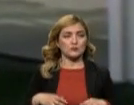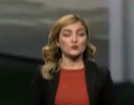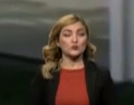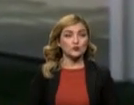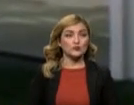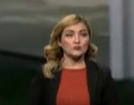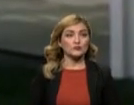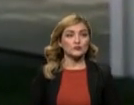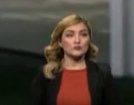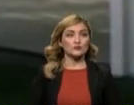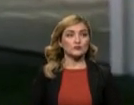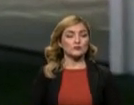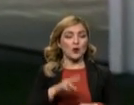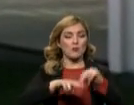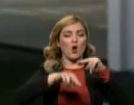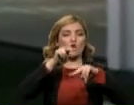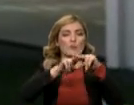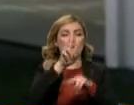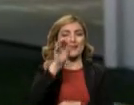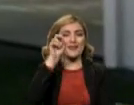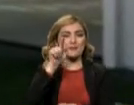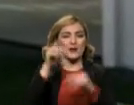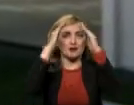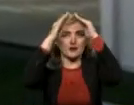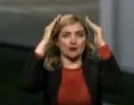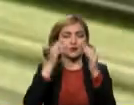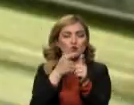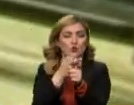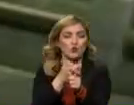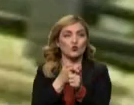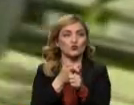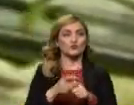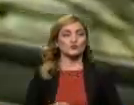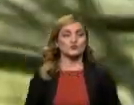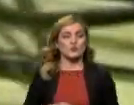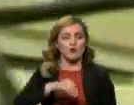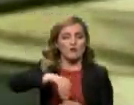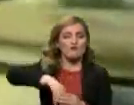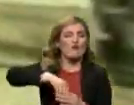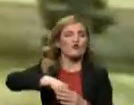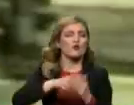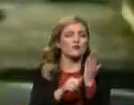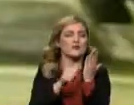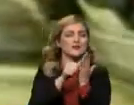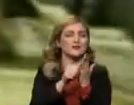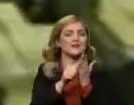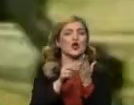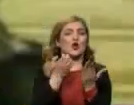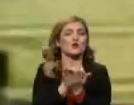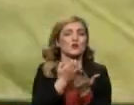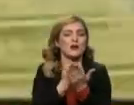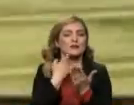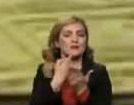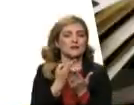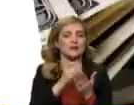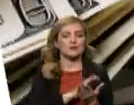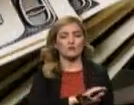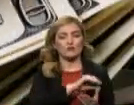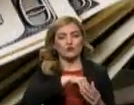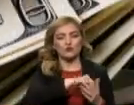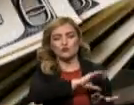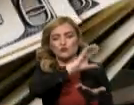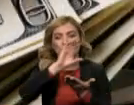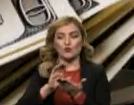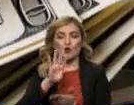vamos a construir estas 20.000 viviendas de la manera más urgente. Los recursos, explicó el ministro, irán a un fideicomiso que a los